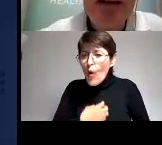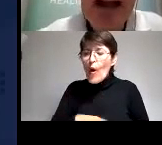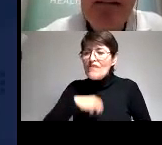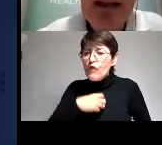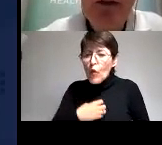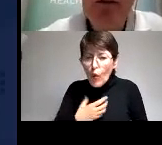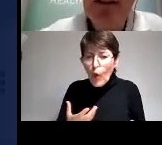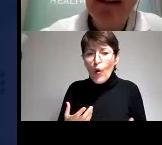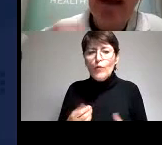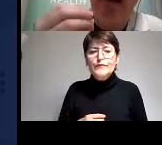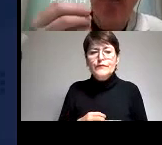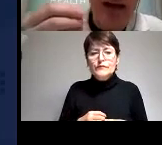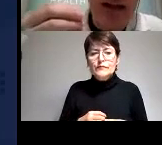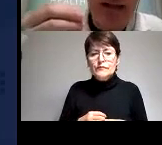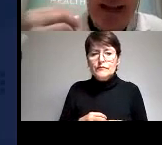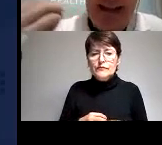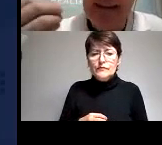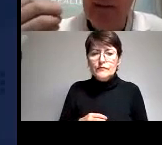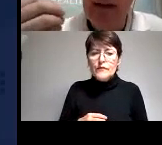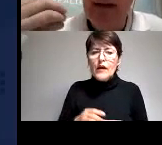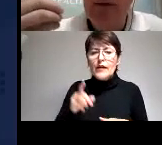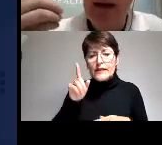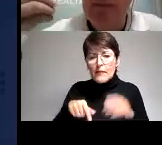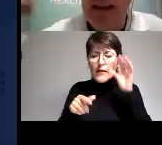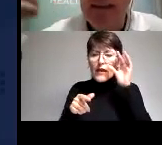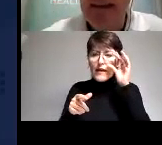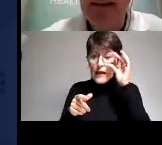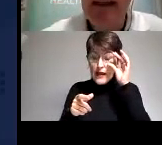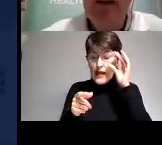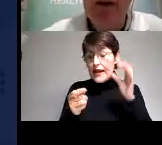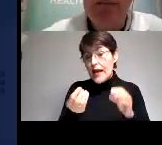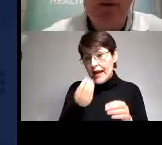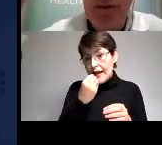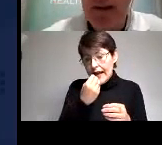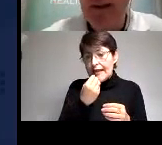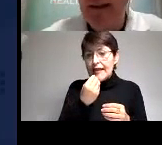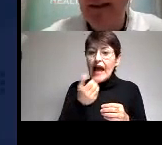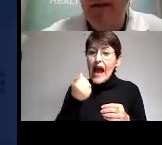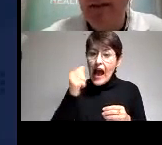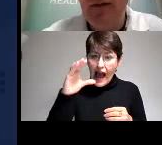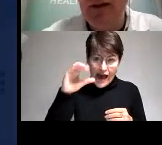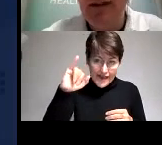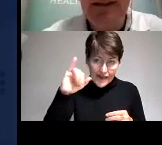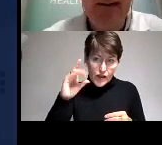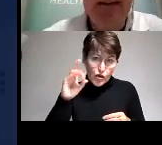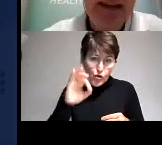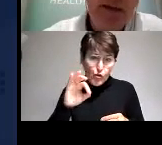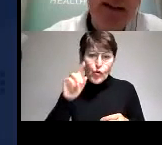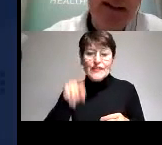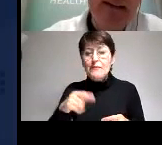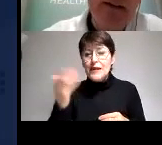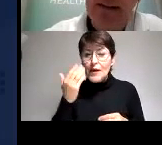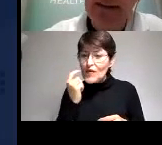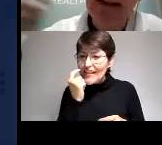A nivel de la cavidad oral, una dieta ácida, una hiperacidez, lo que va a producir va a afectar fundamentalmente a las encías, va a